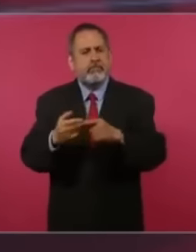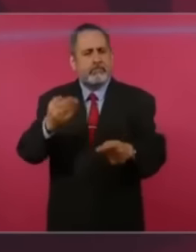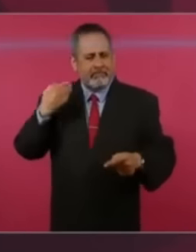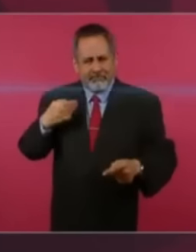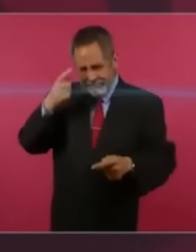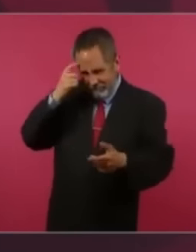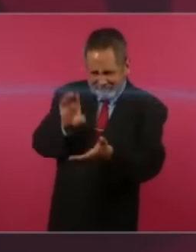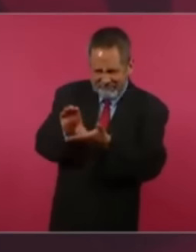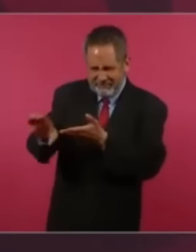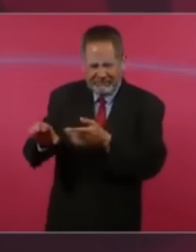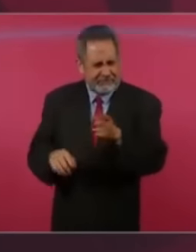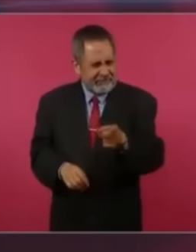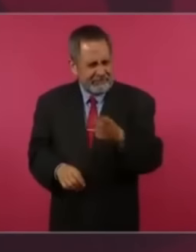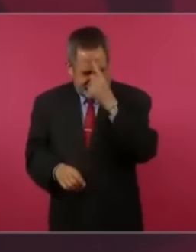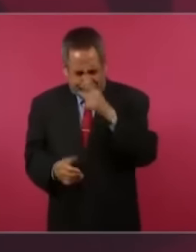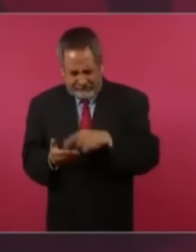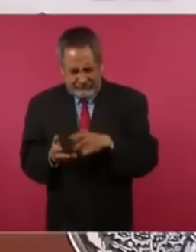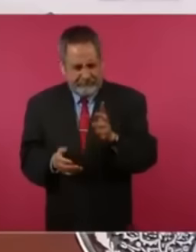se entregaron